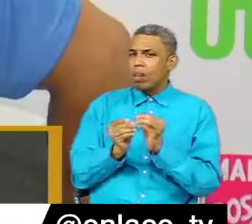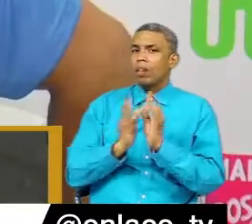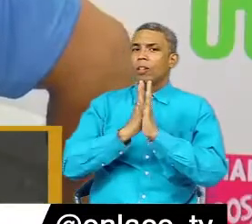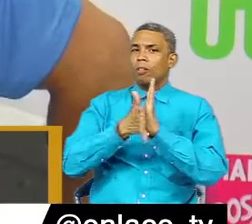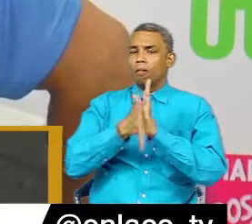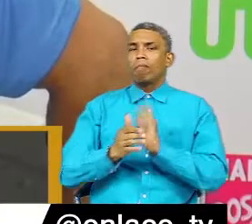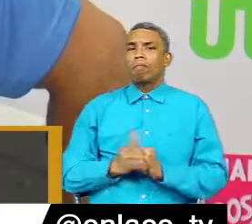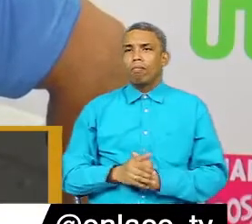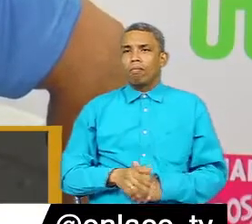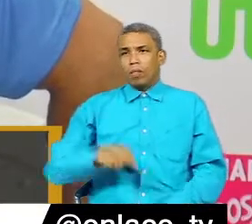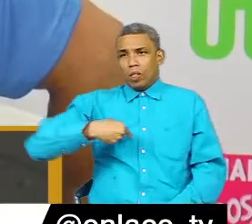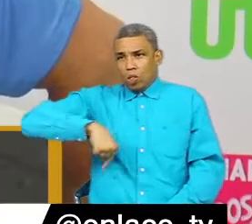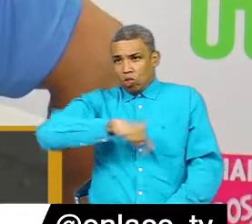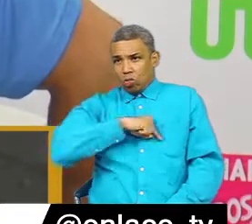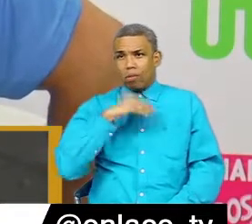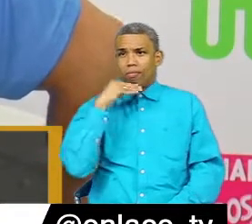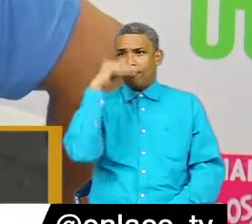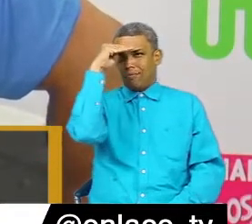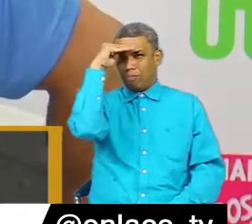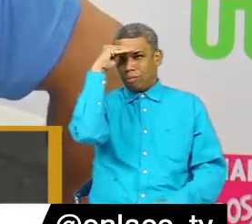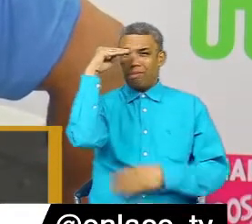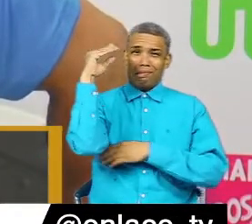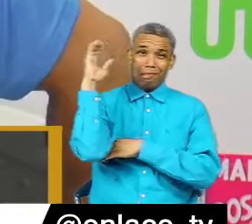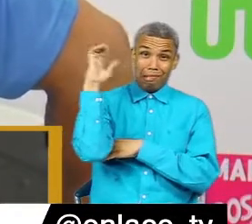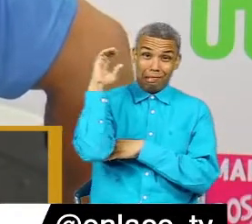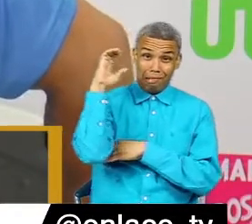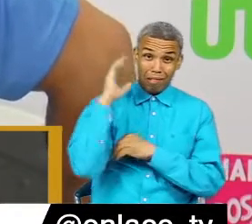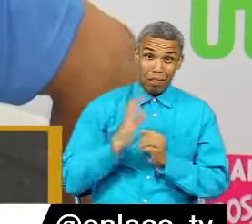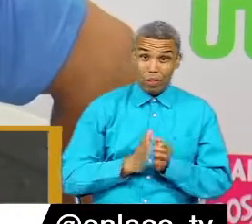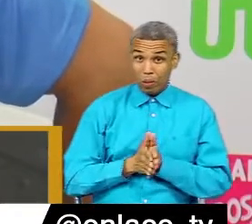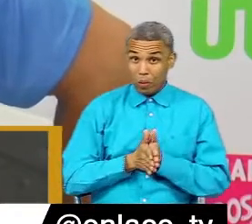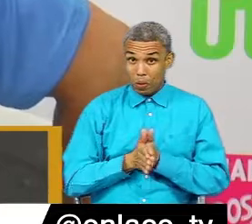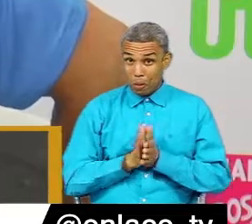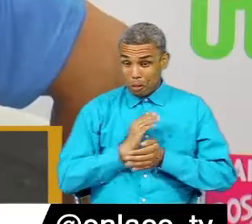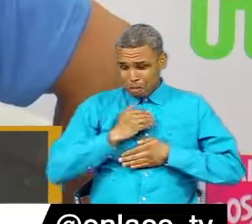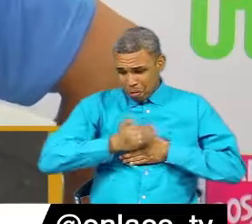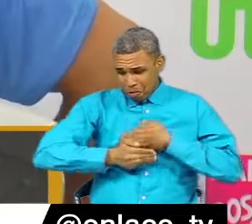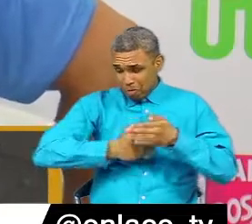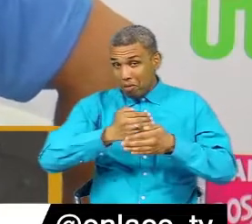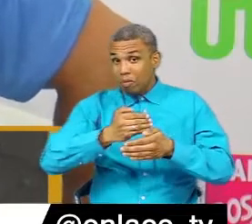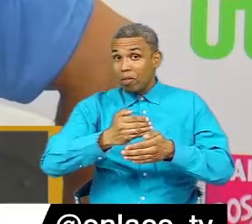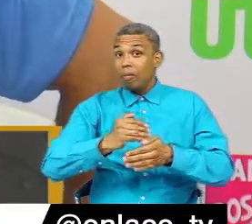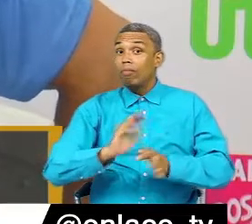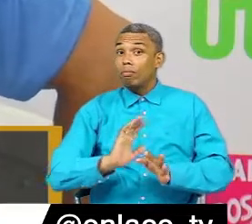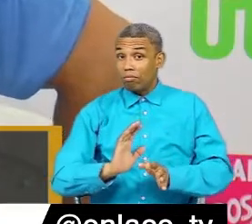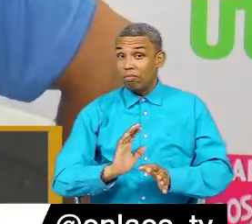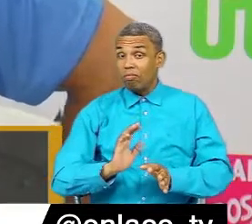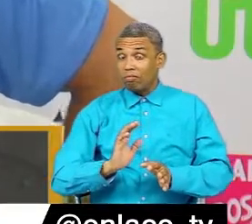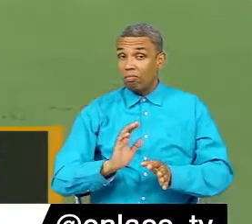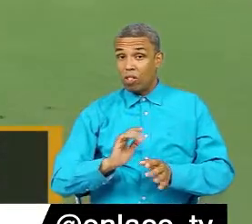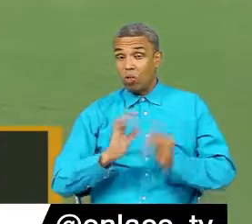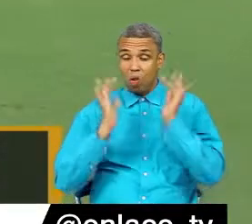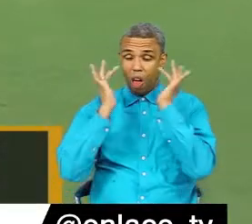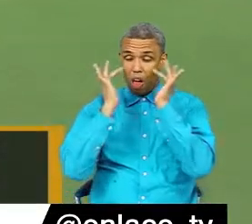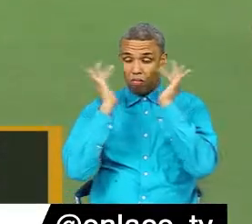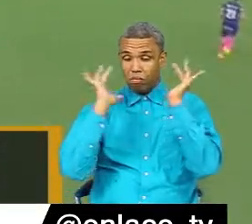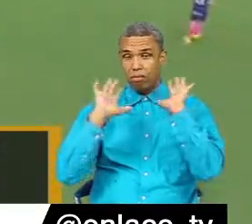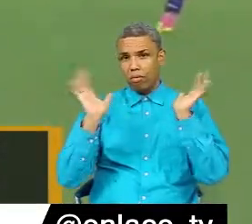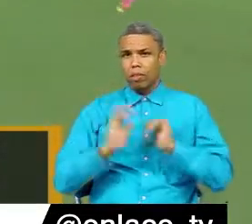equipo que para ser campeón del fútbol colombiano y para avanzar tienes que ser fuerte o de local o de visitante y tenemos que mejorar, ser